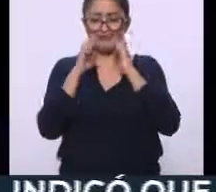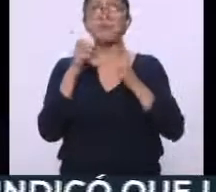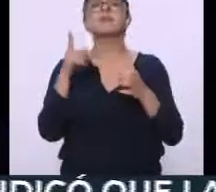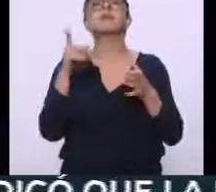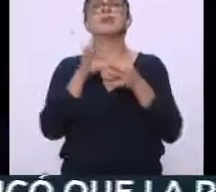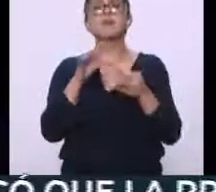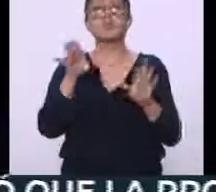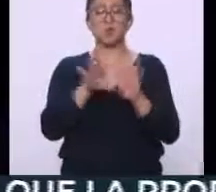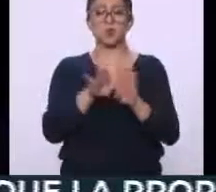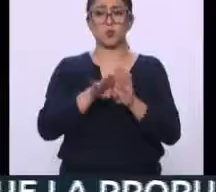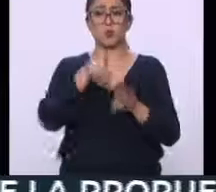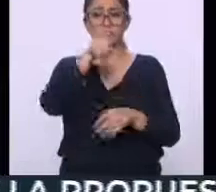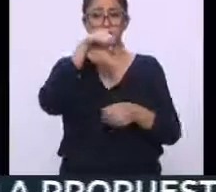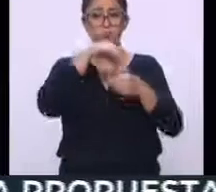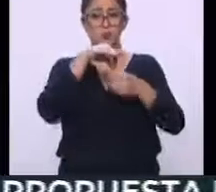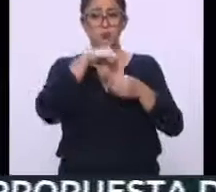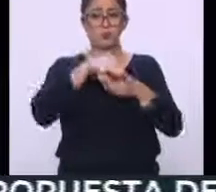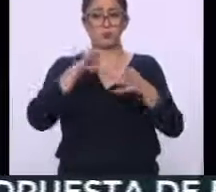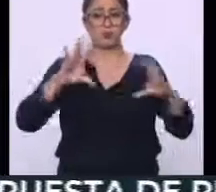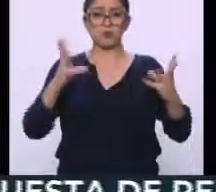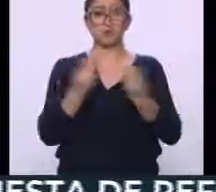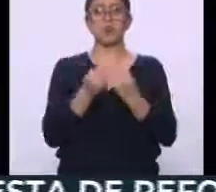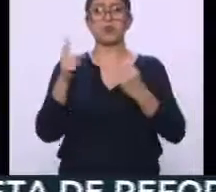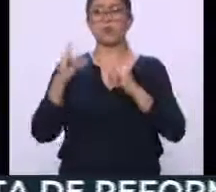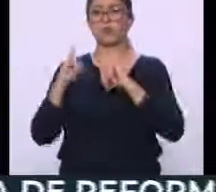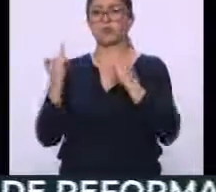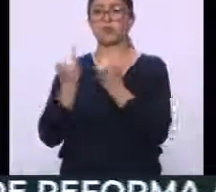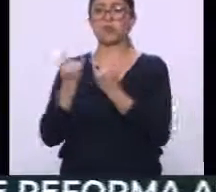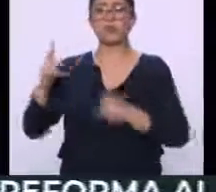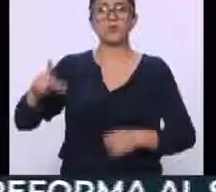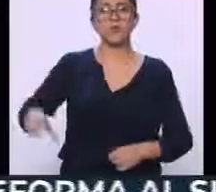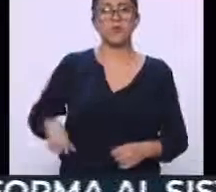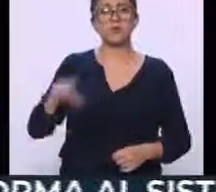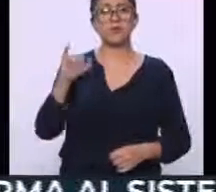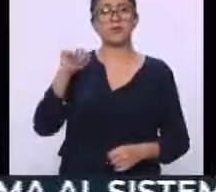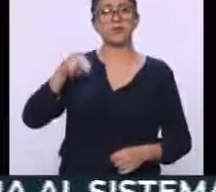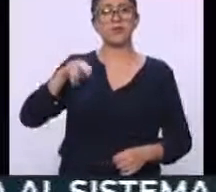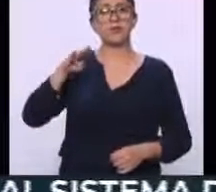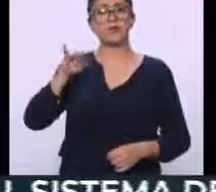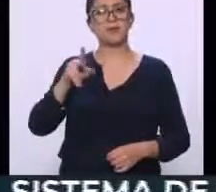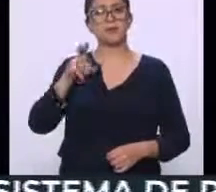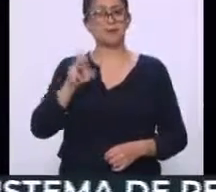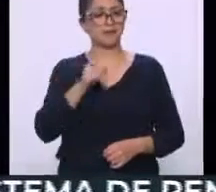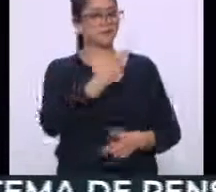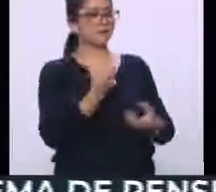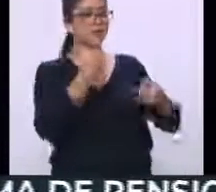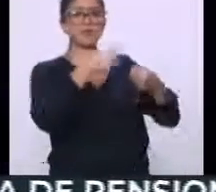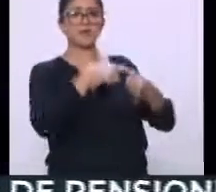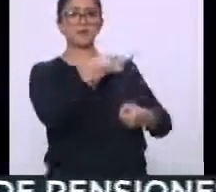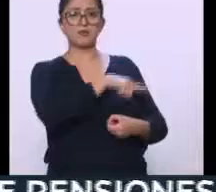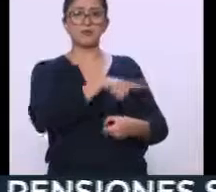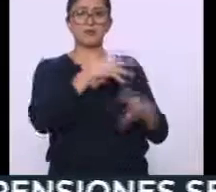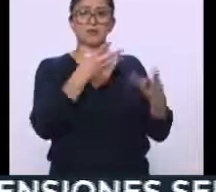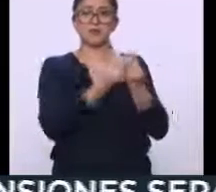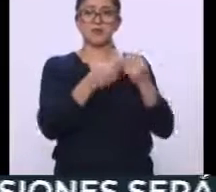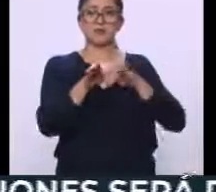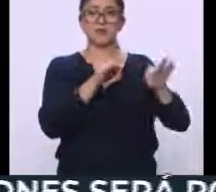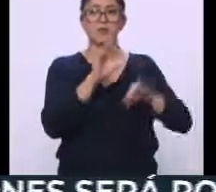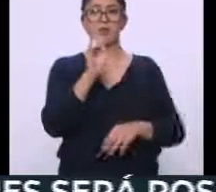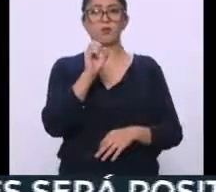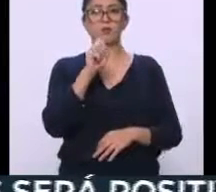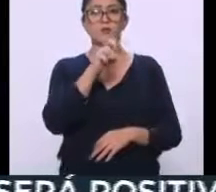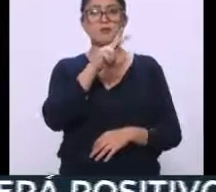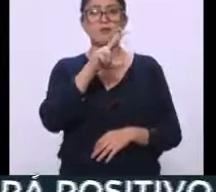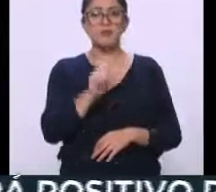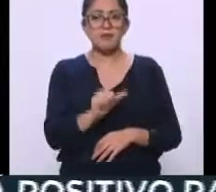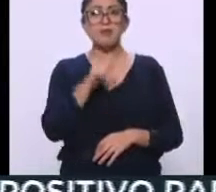la votación en el Consejo, en la Junta de Gobierno de Mujeres, de la cual ella es parte, ella es consejera, y cómo fue todo ese proceso en